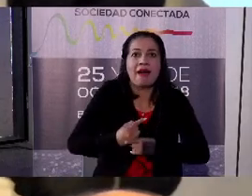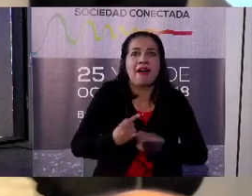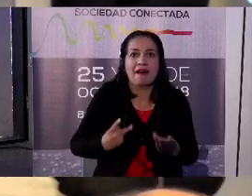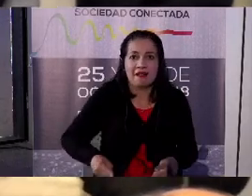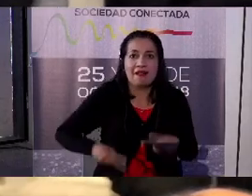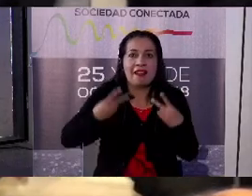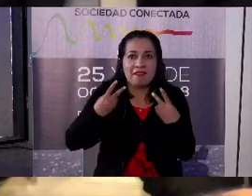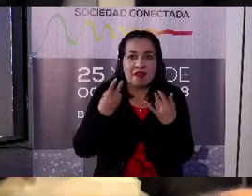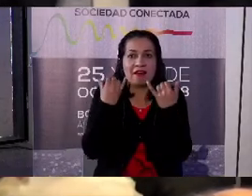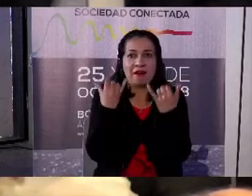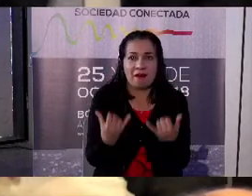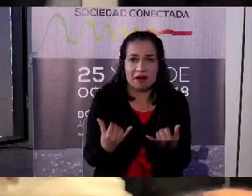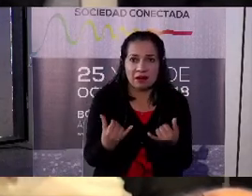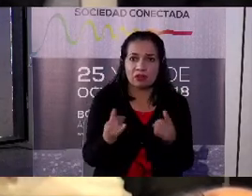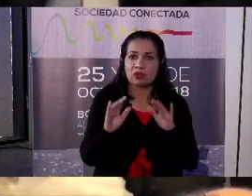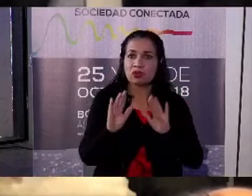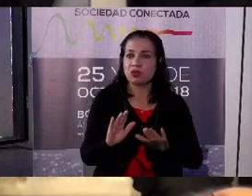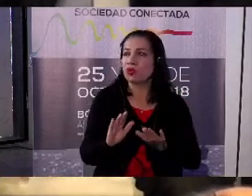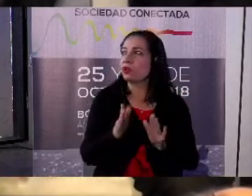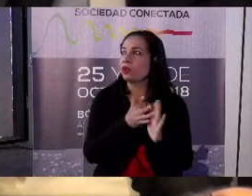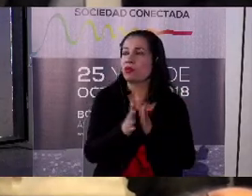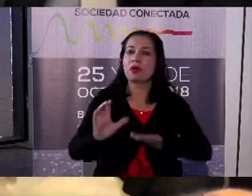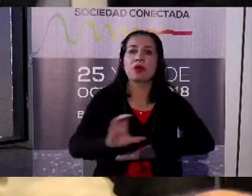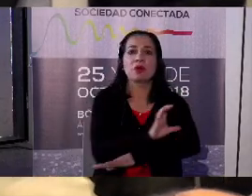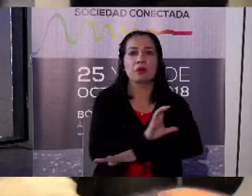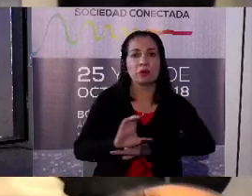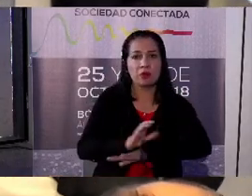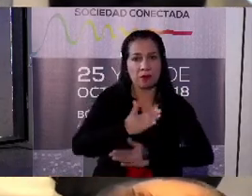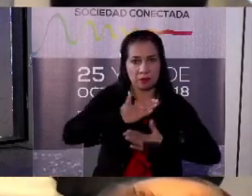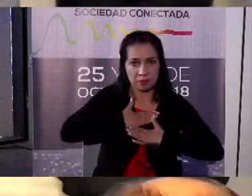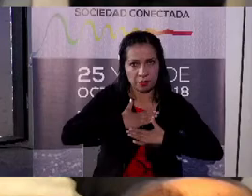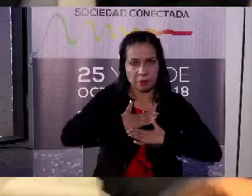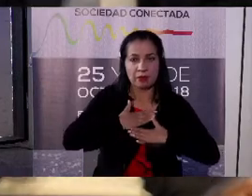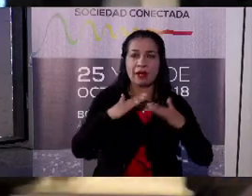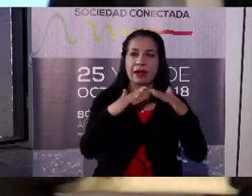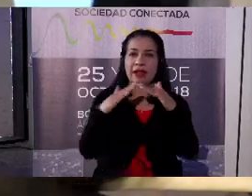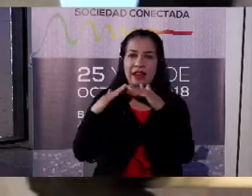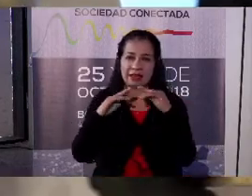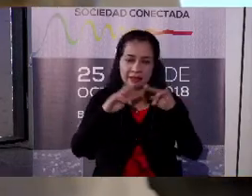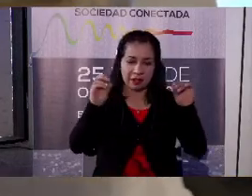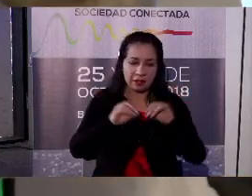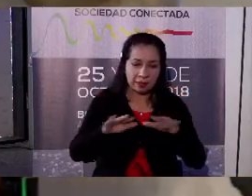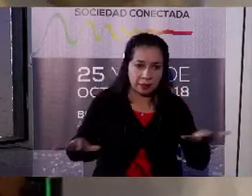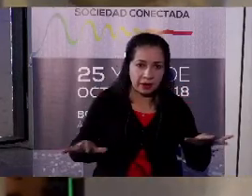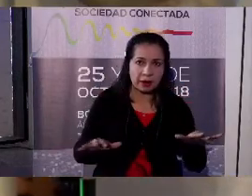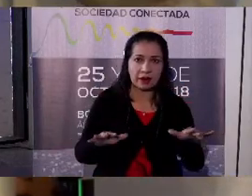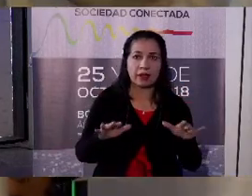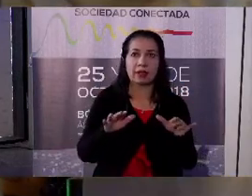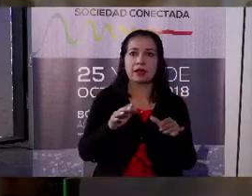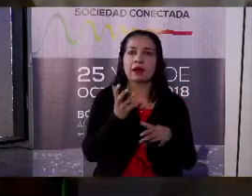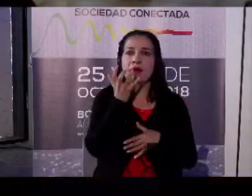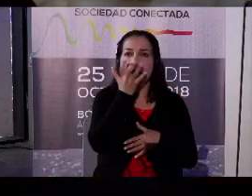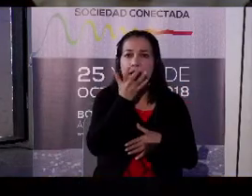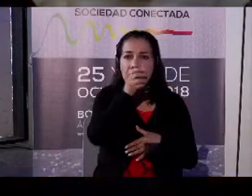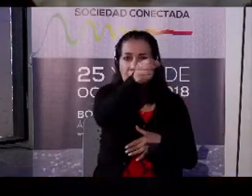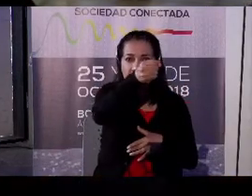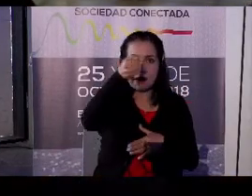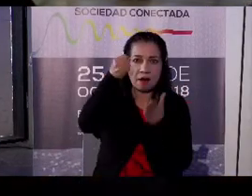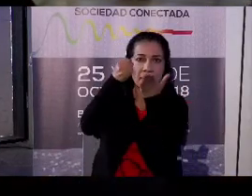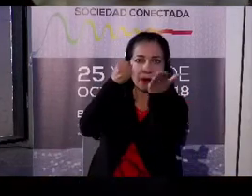cotidianas están hablando de computadores personales internet en las casas microondas robots